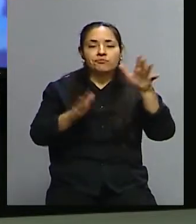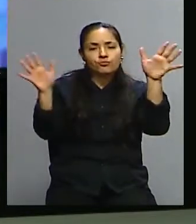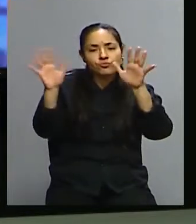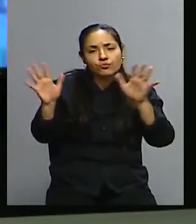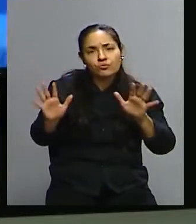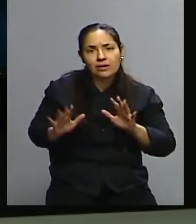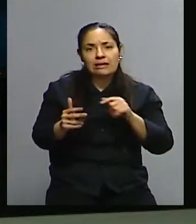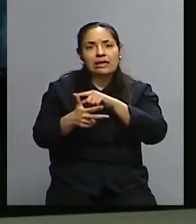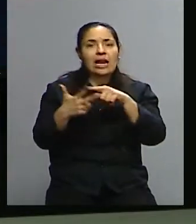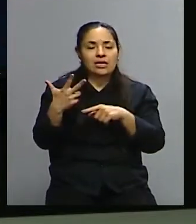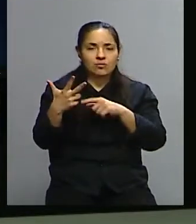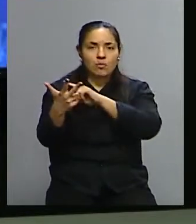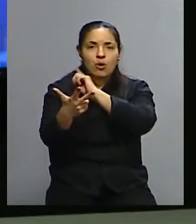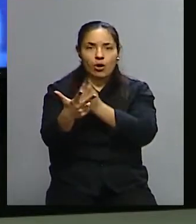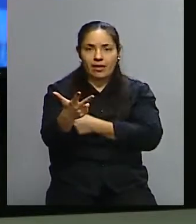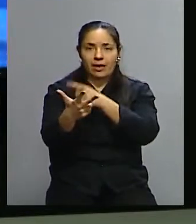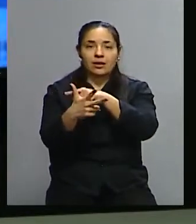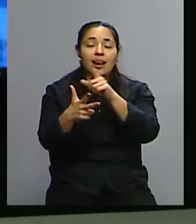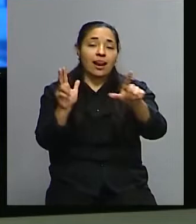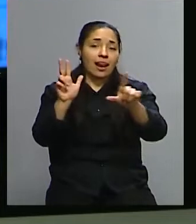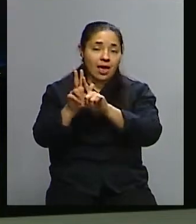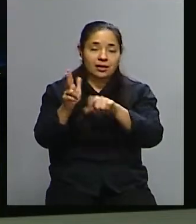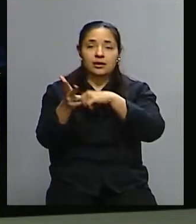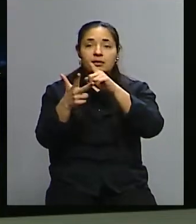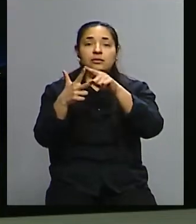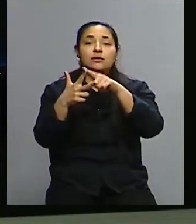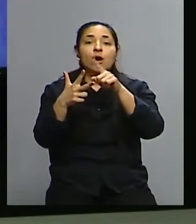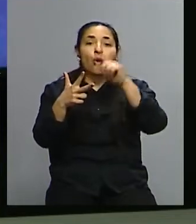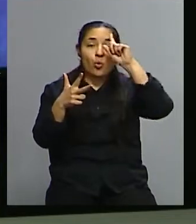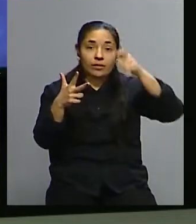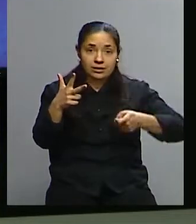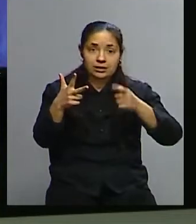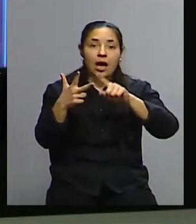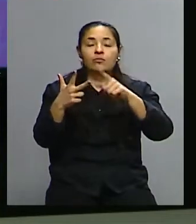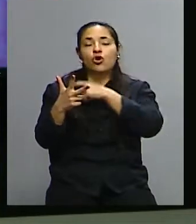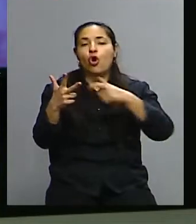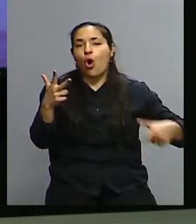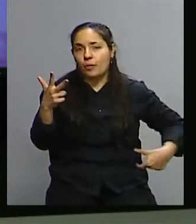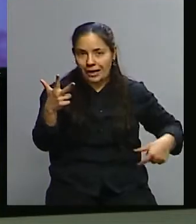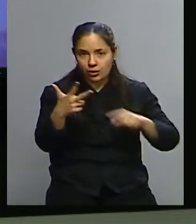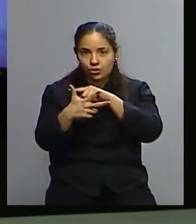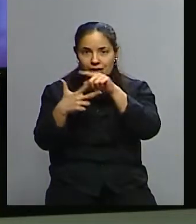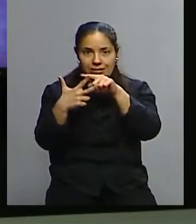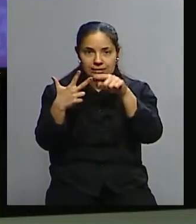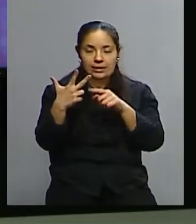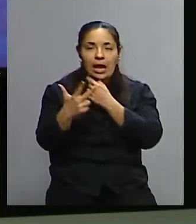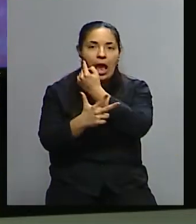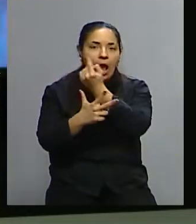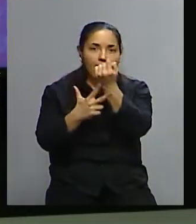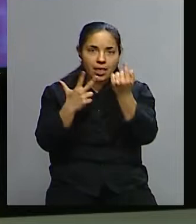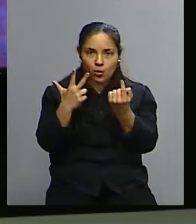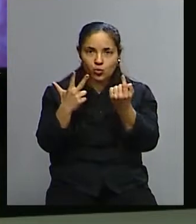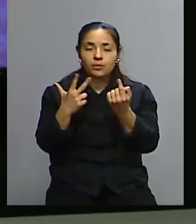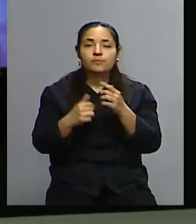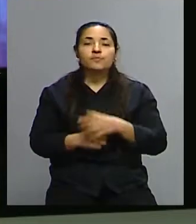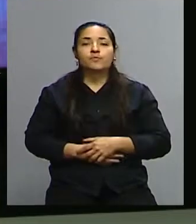través de tres poderes, ¿sí? El poder legislativo, el poder judicial y el poder ejecutivo. Bueno, cada uno de estos poderes,